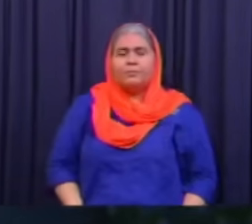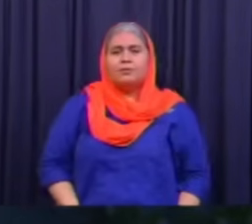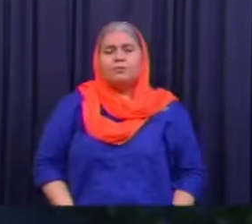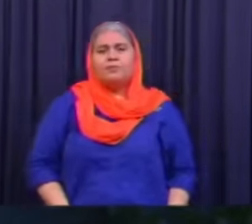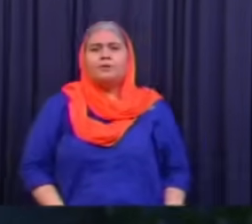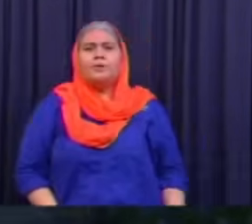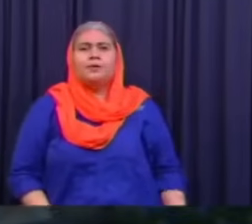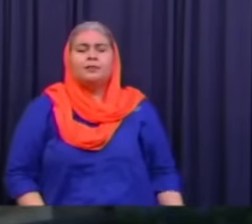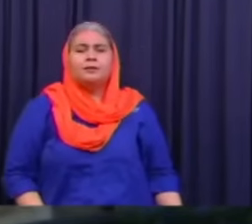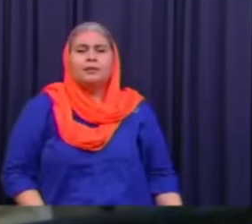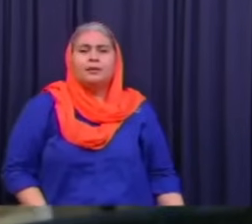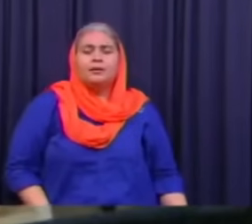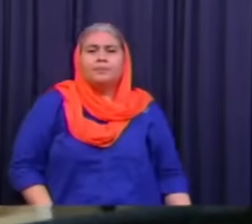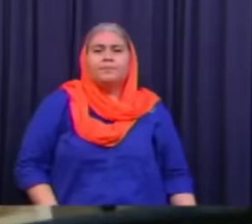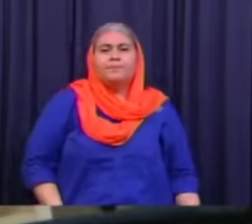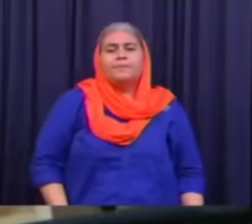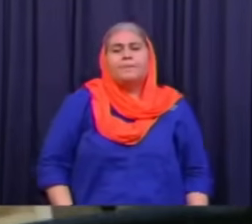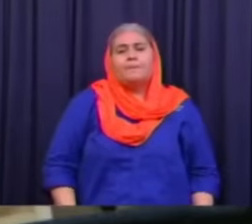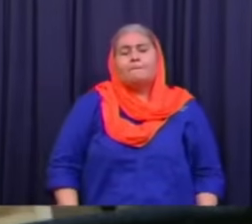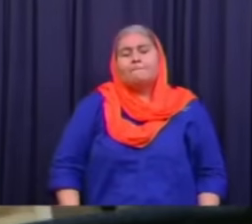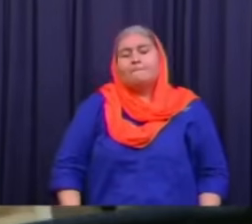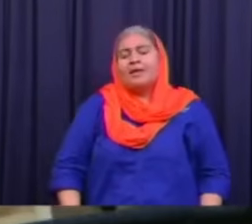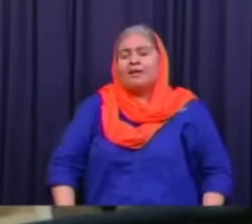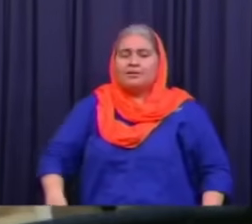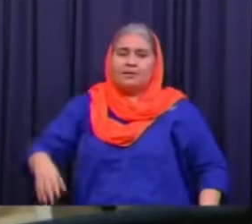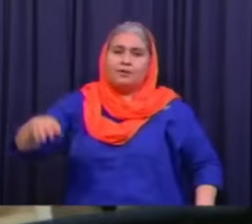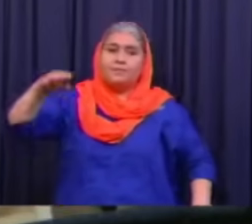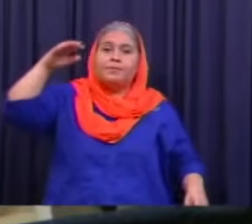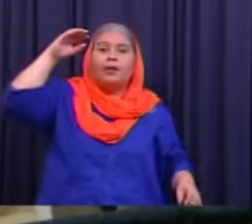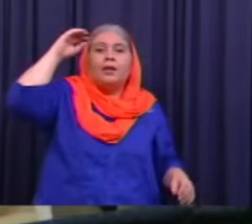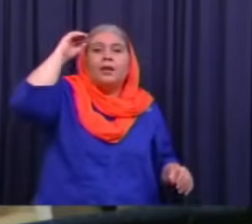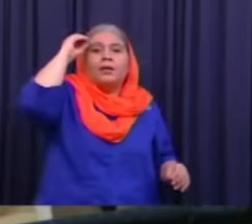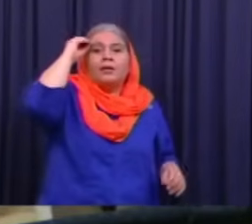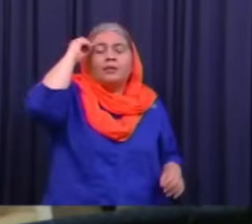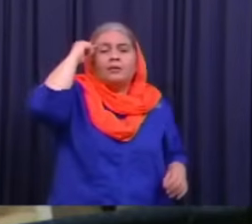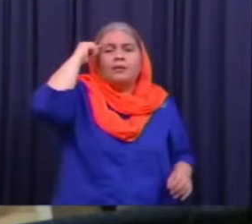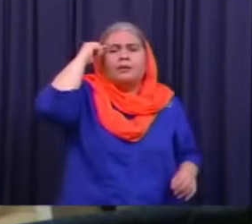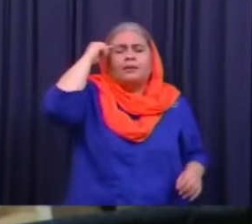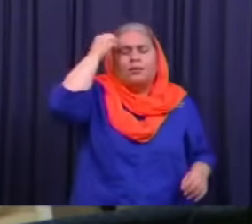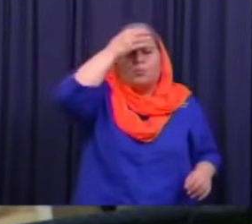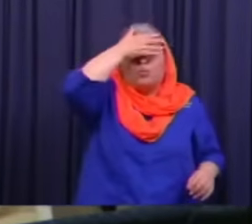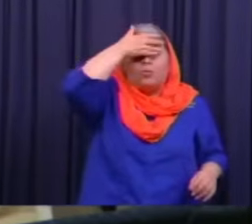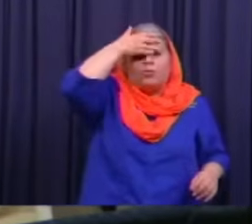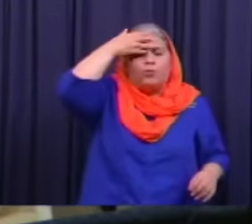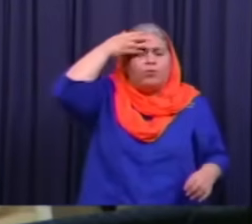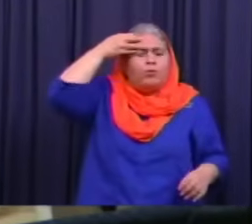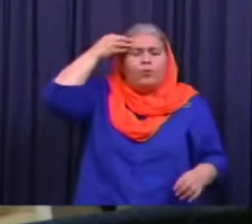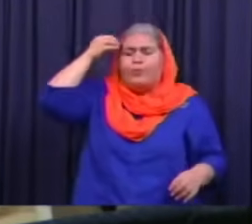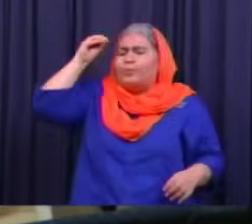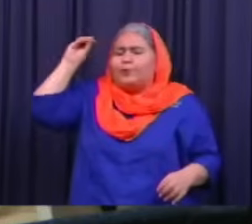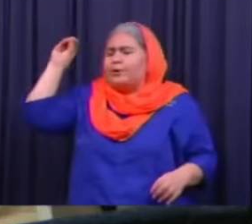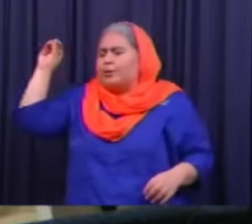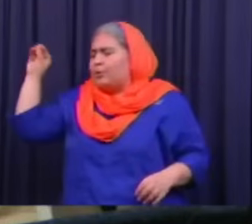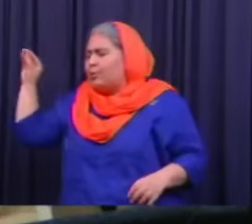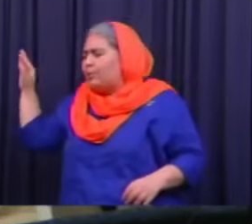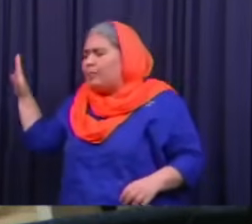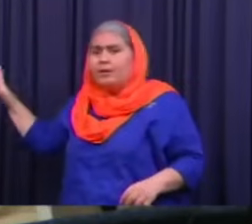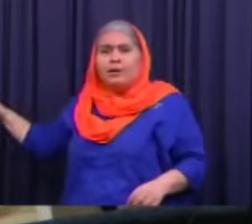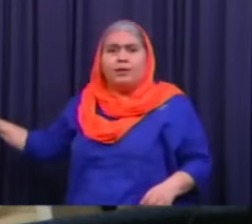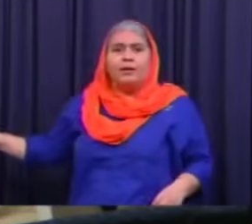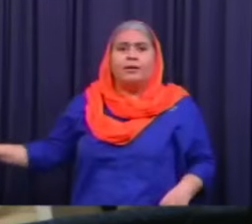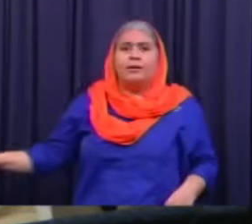ama Si acaso se me olvida si acaso se me